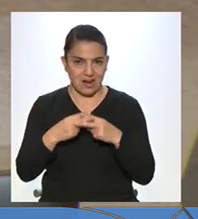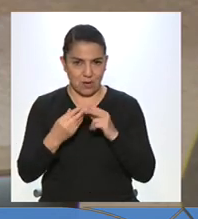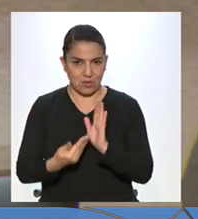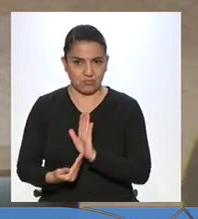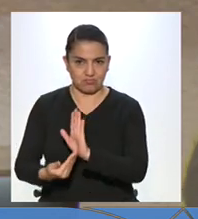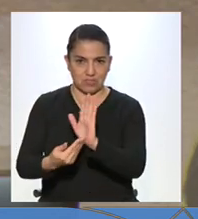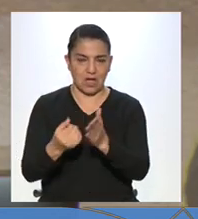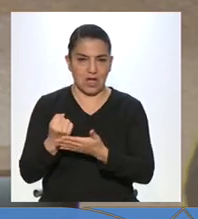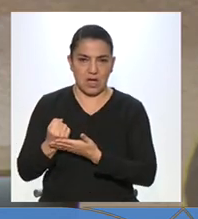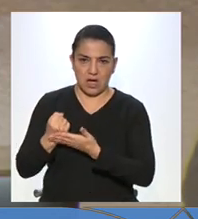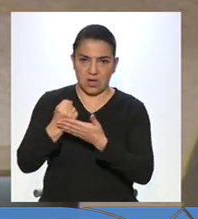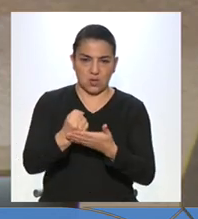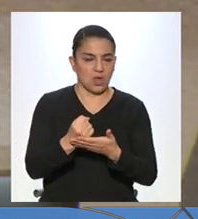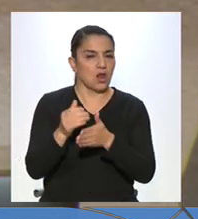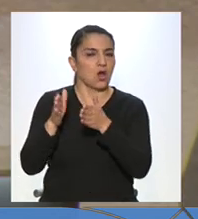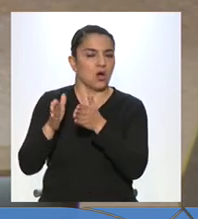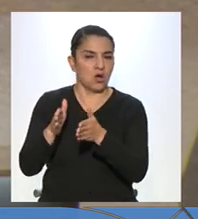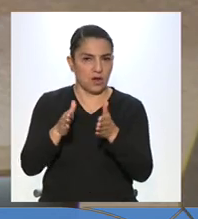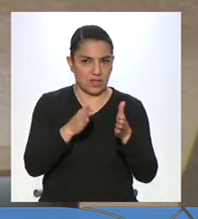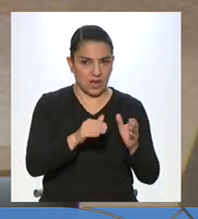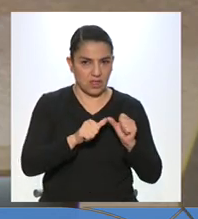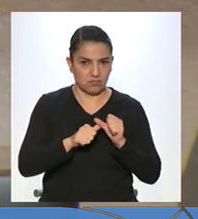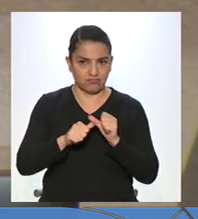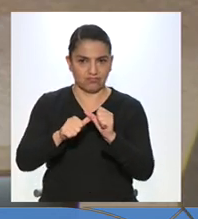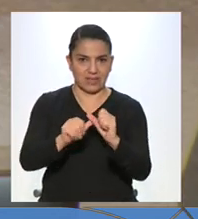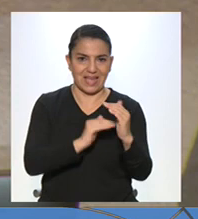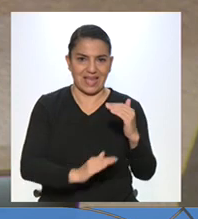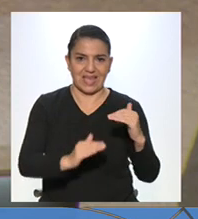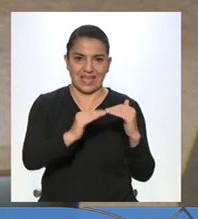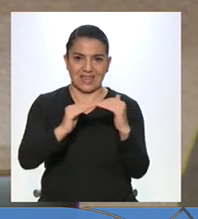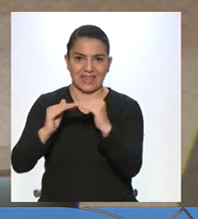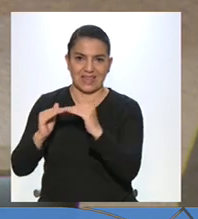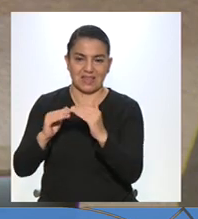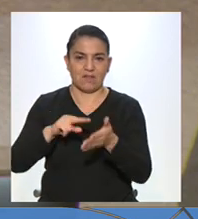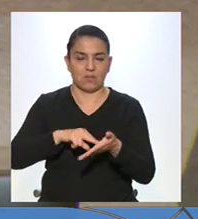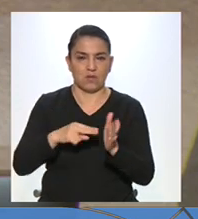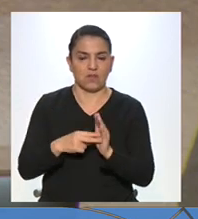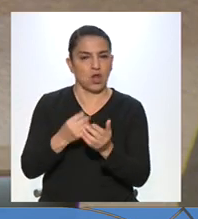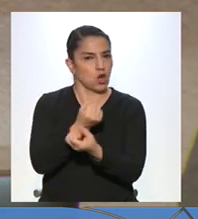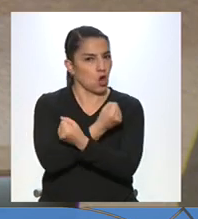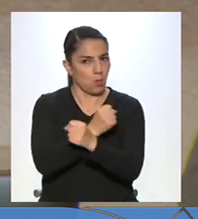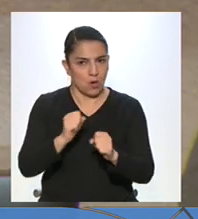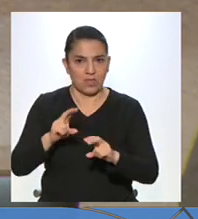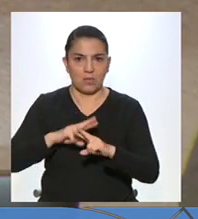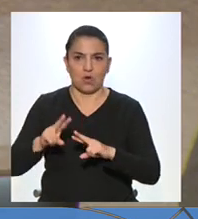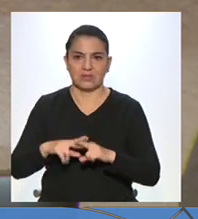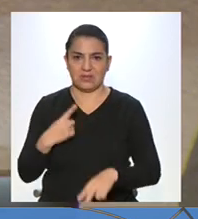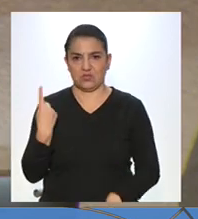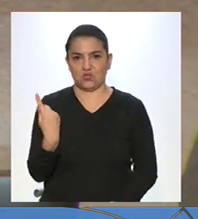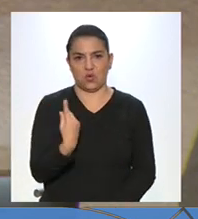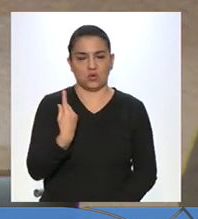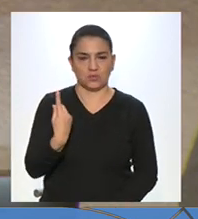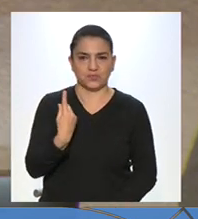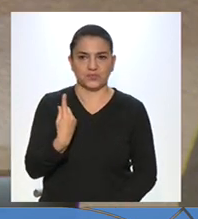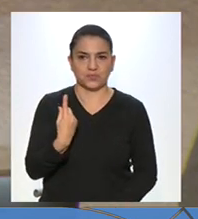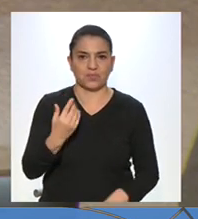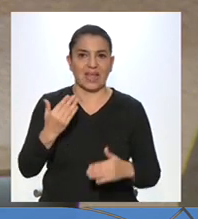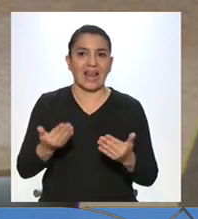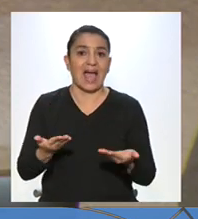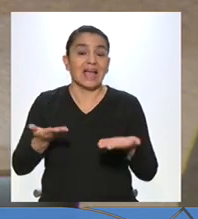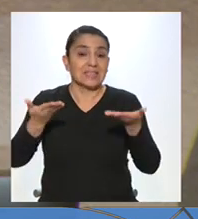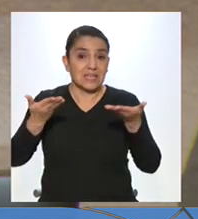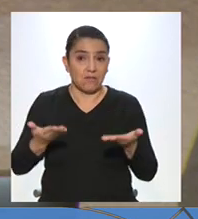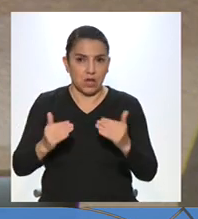contribuir a una salida ordenada, sostenible y equitativa de esta crisis, pero no podemos generar solos ese escenario. La estabilidad es